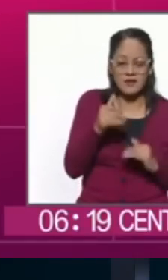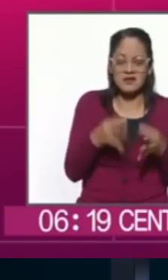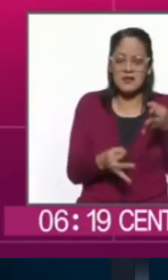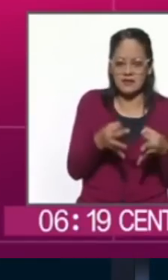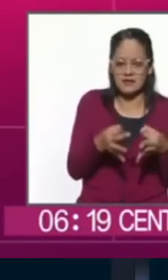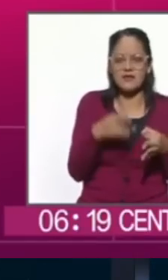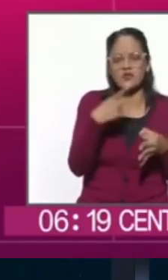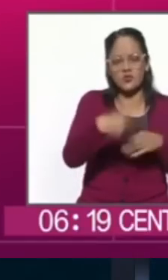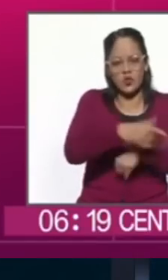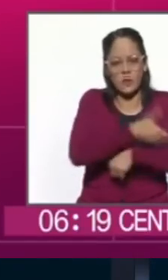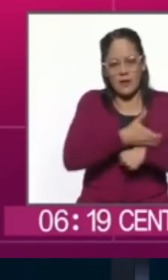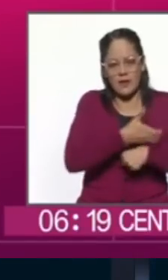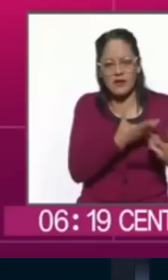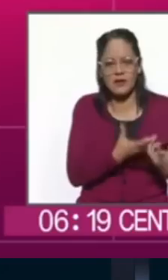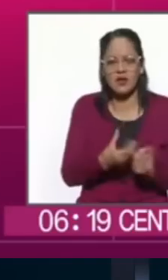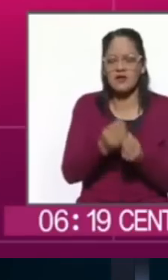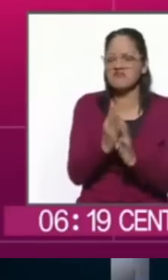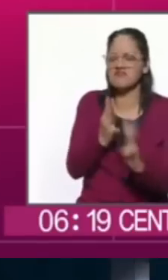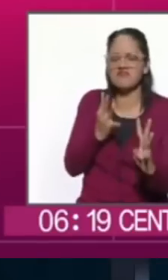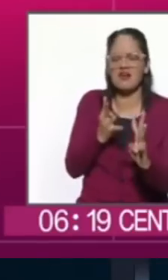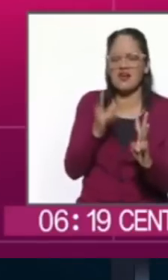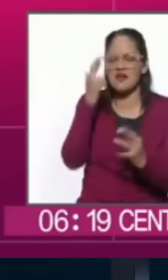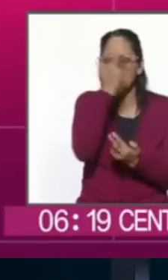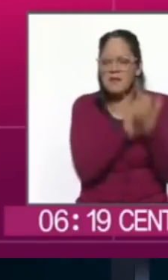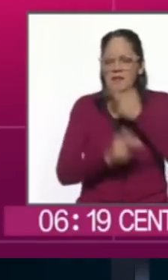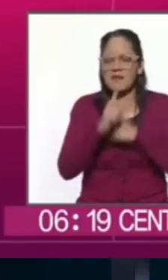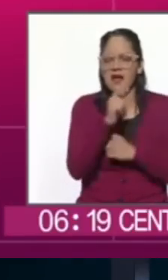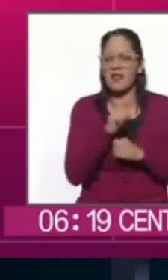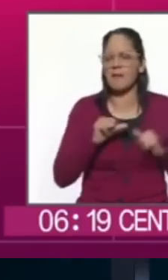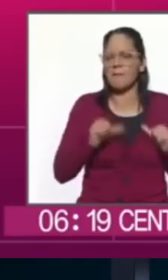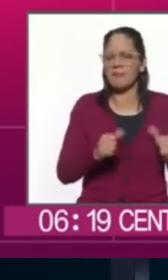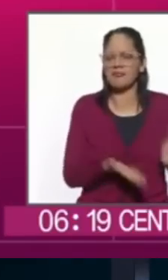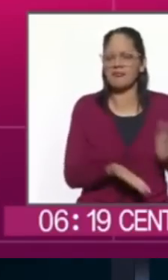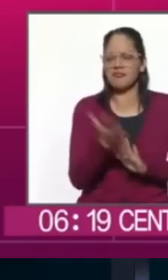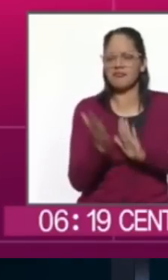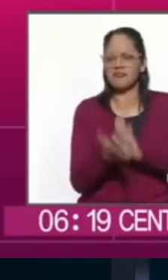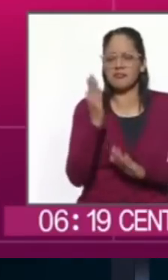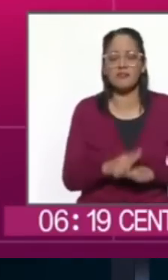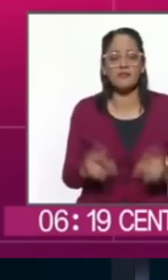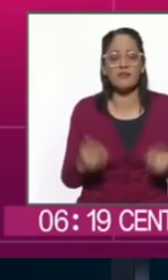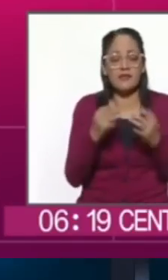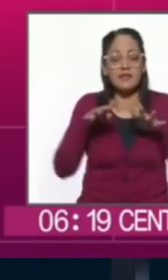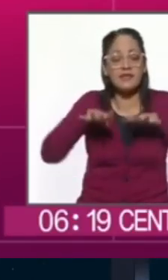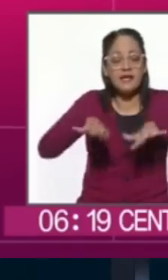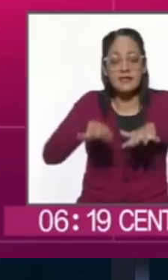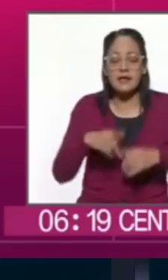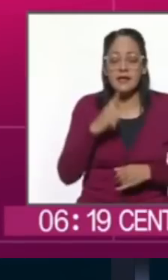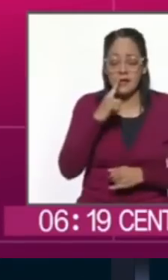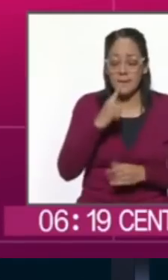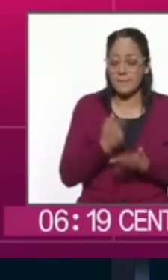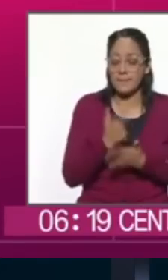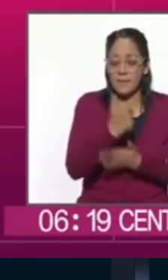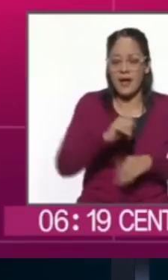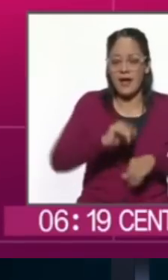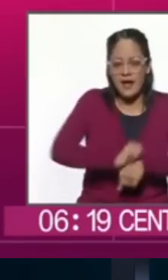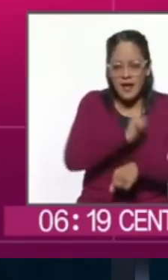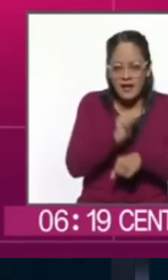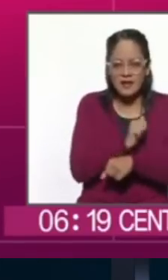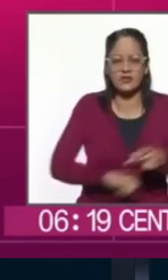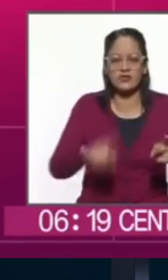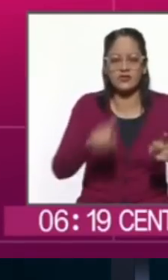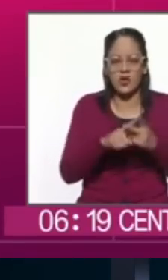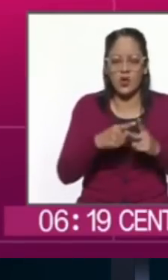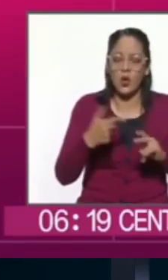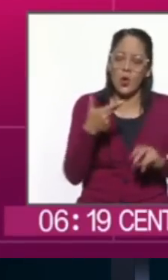sus acompañantes, no hagan filas ni sean revisados. 19. Viáticos para vuelos, hospedaje y comidas en viajes